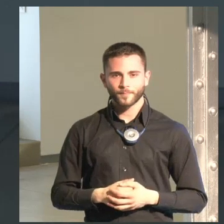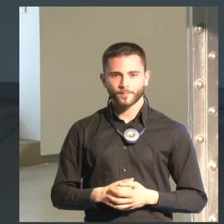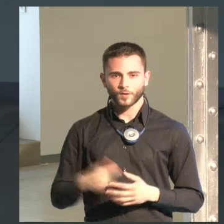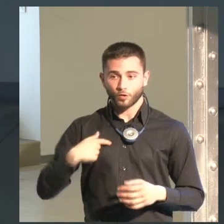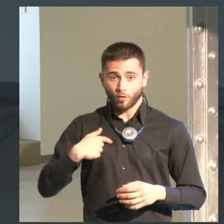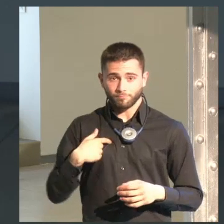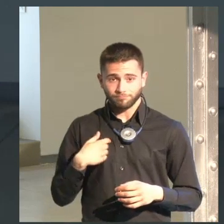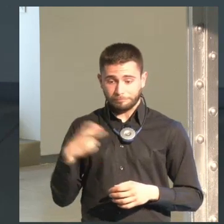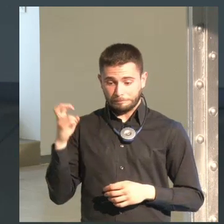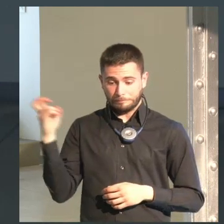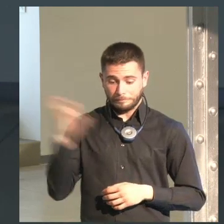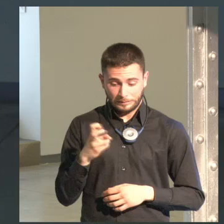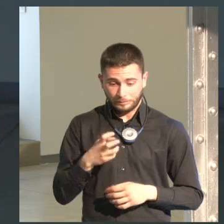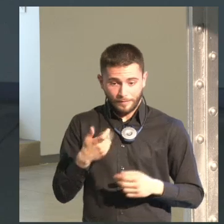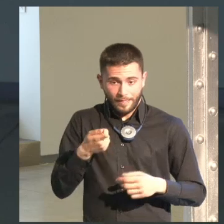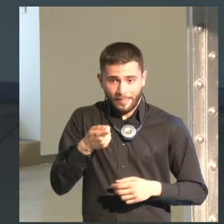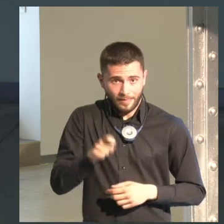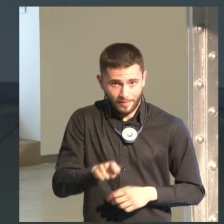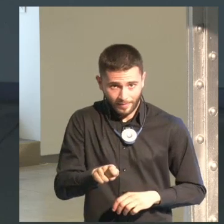ser muy aburrido.